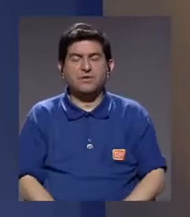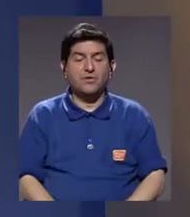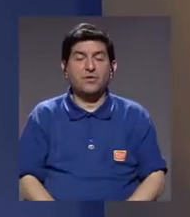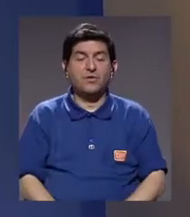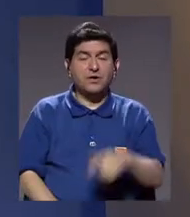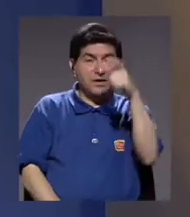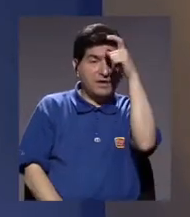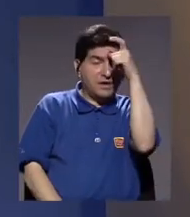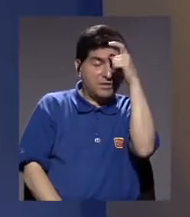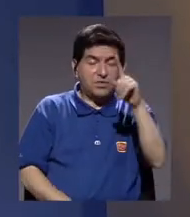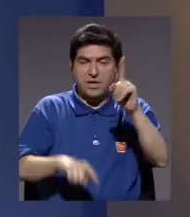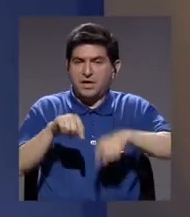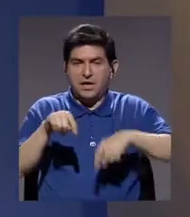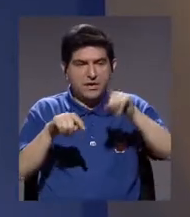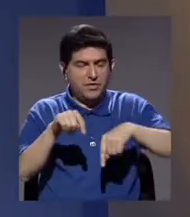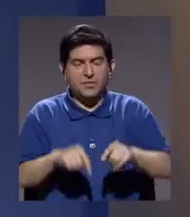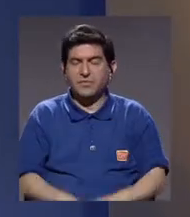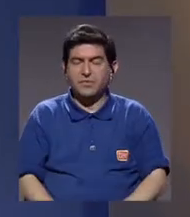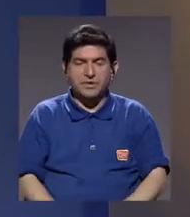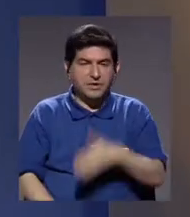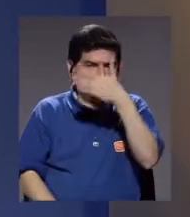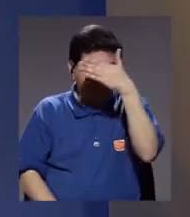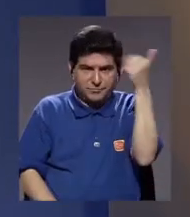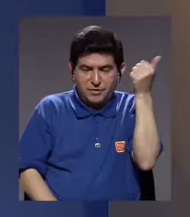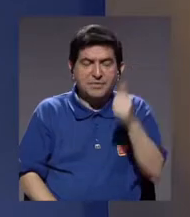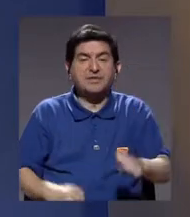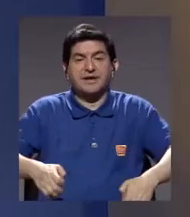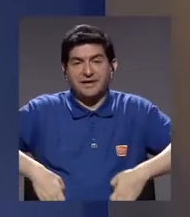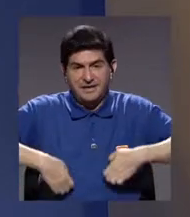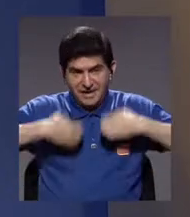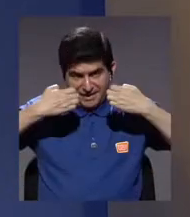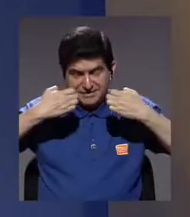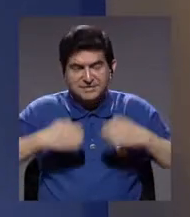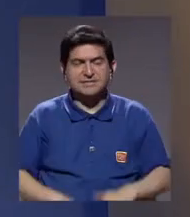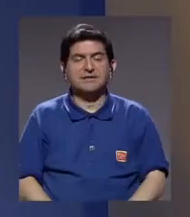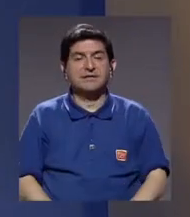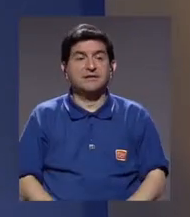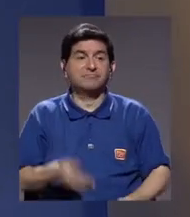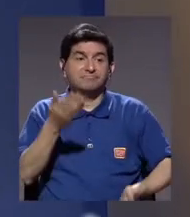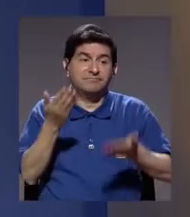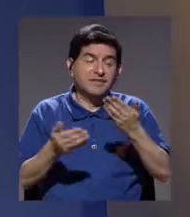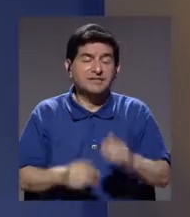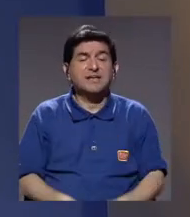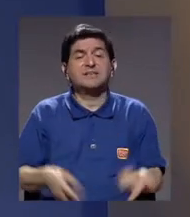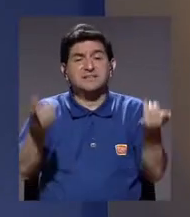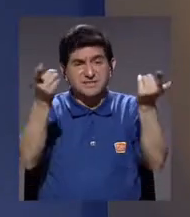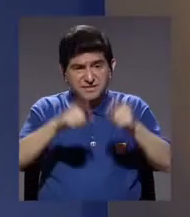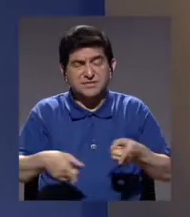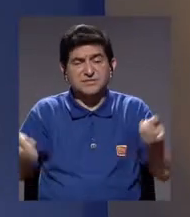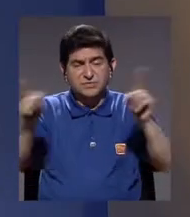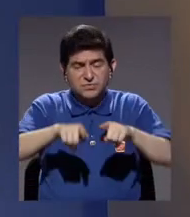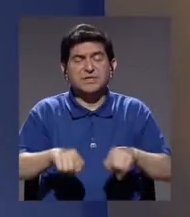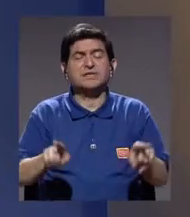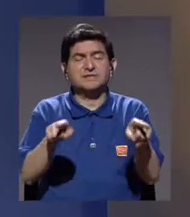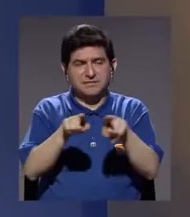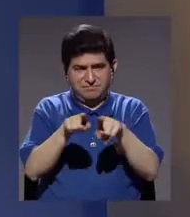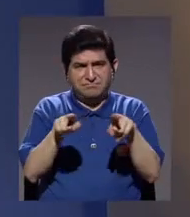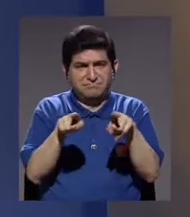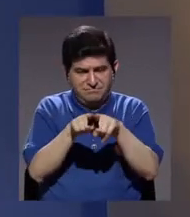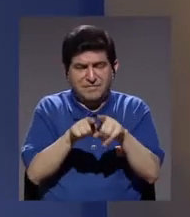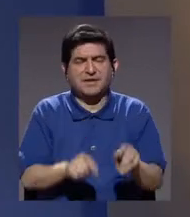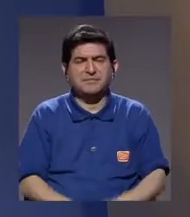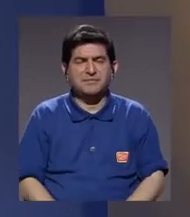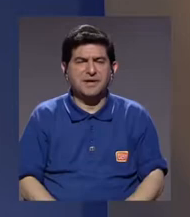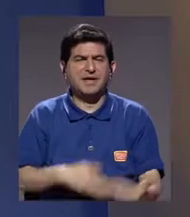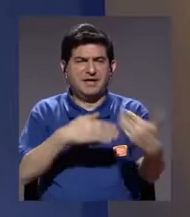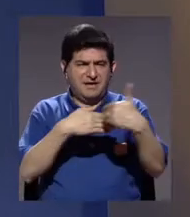que específicamente en Turquía no podemos dejar de decirlo, que han existido y se dan esa gran